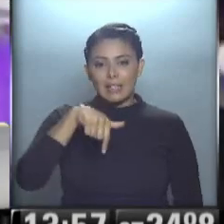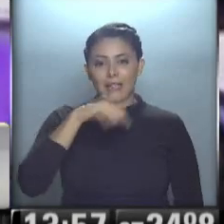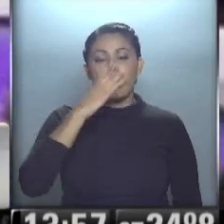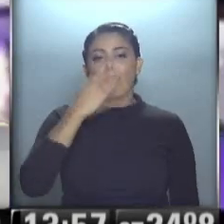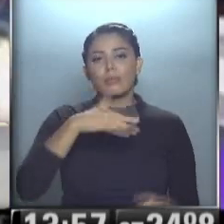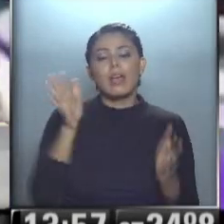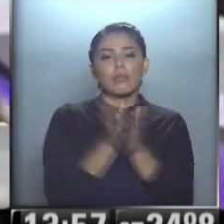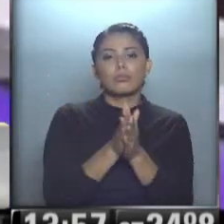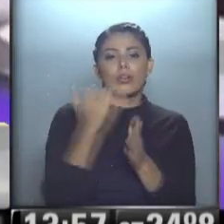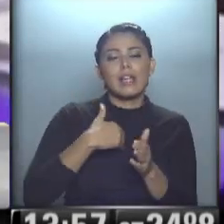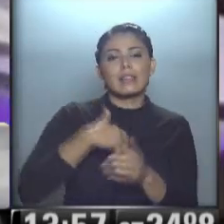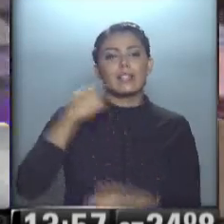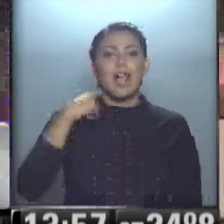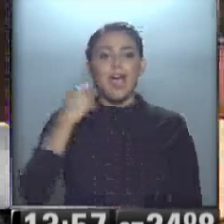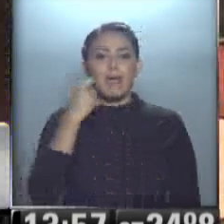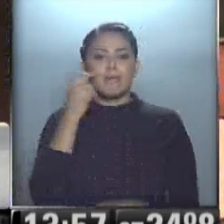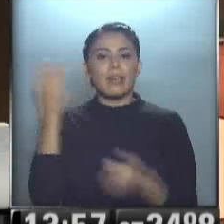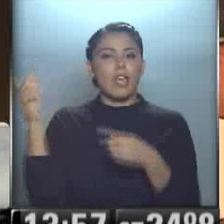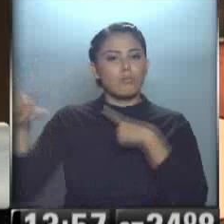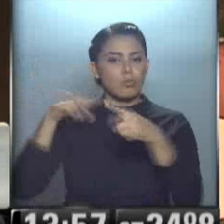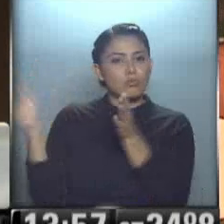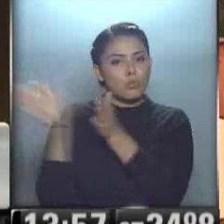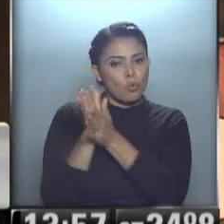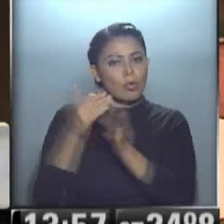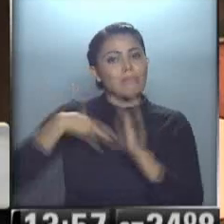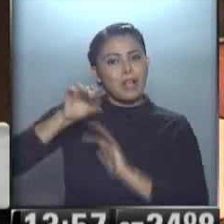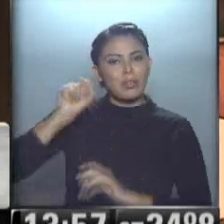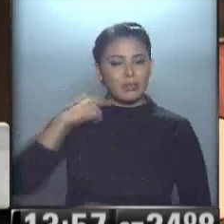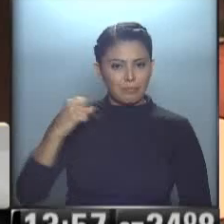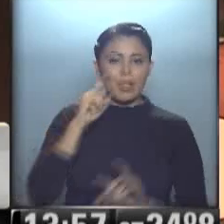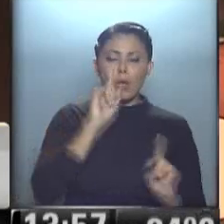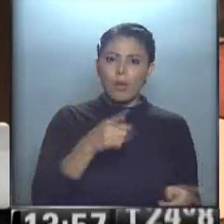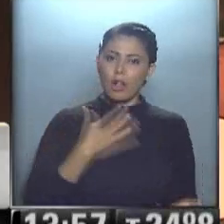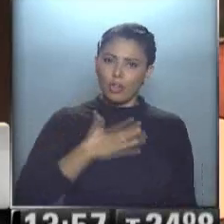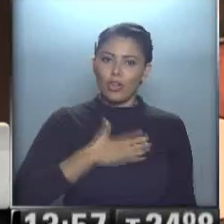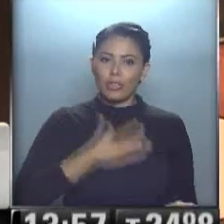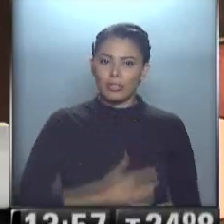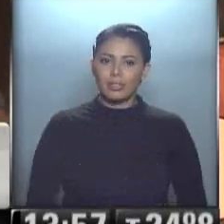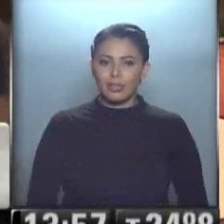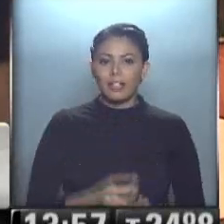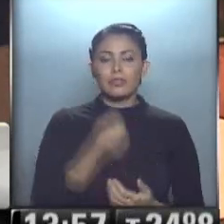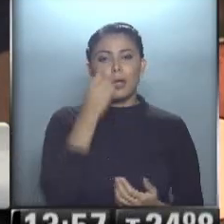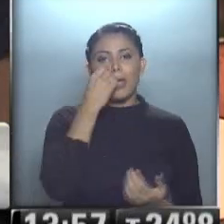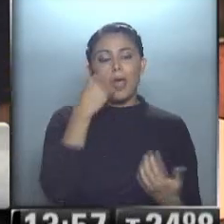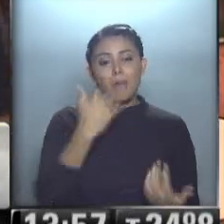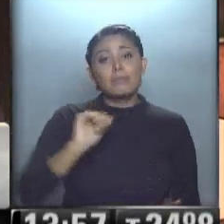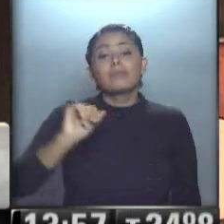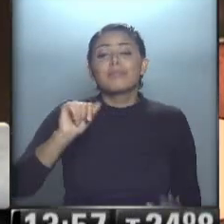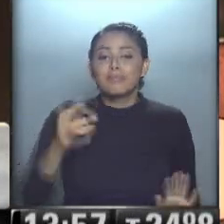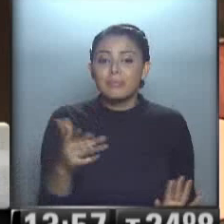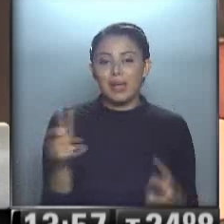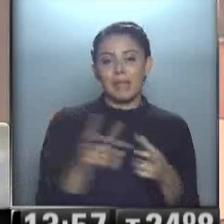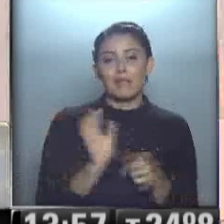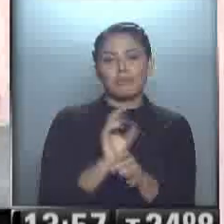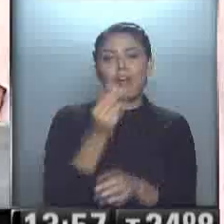coproducción con España y trabajaron muchos españoles, estamos contentos de haber traspasado ese prejuicio y el premio